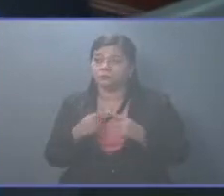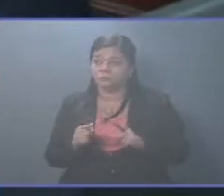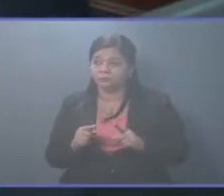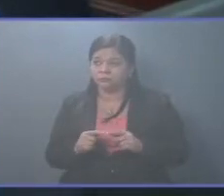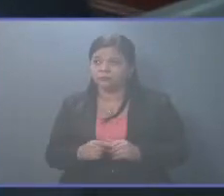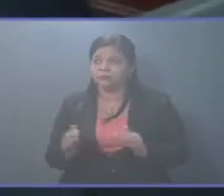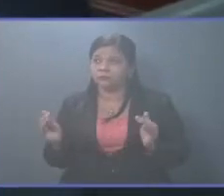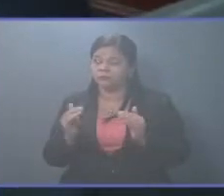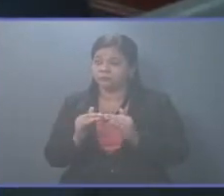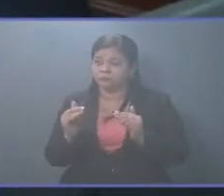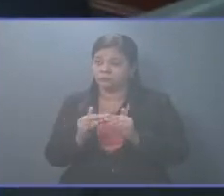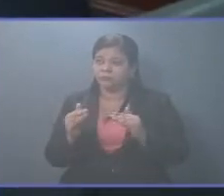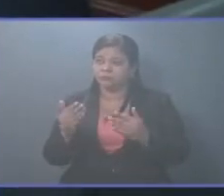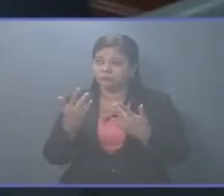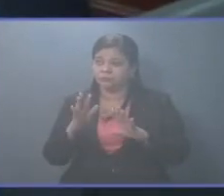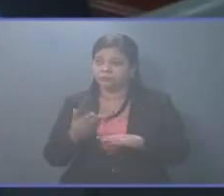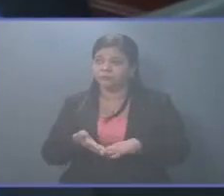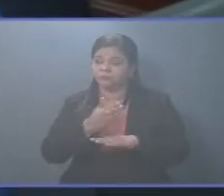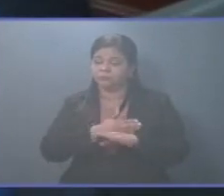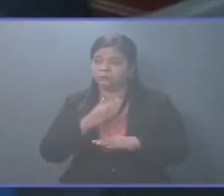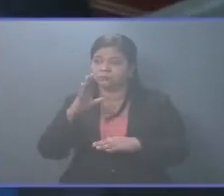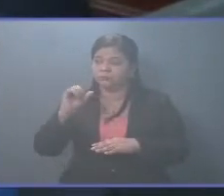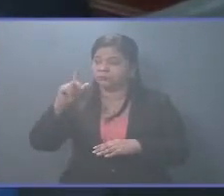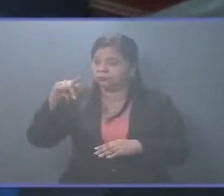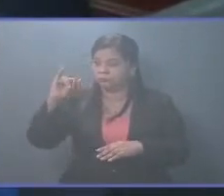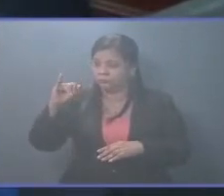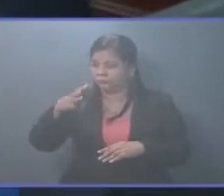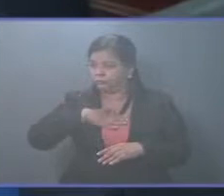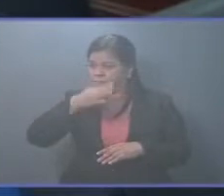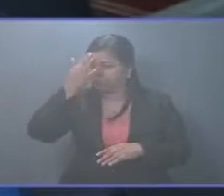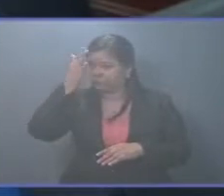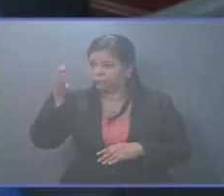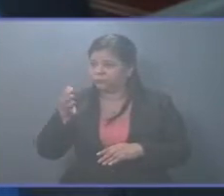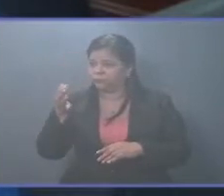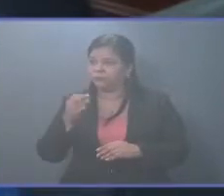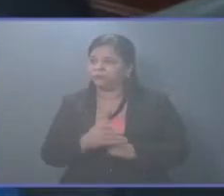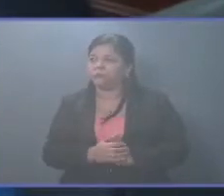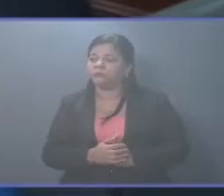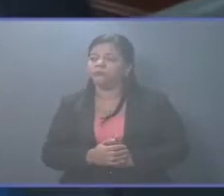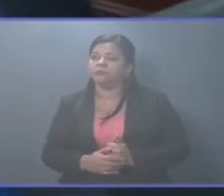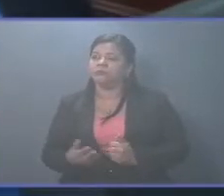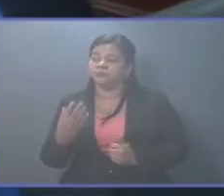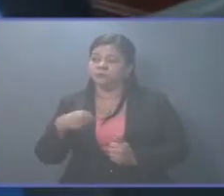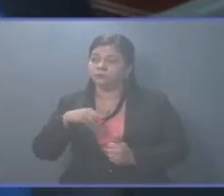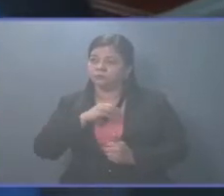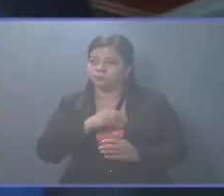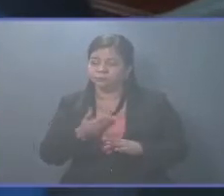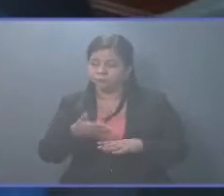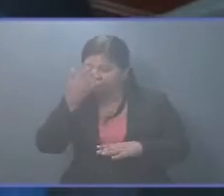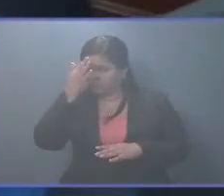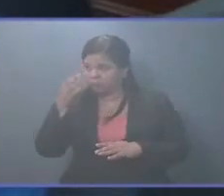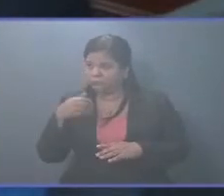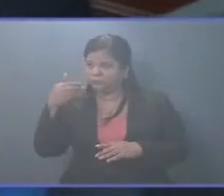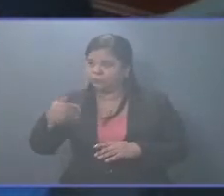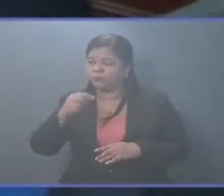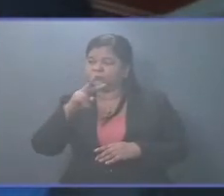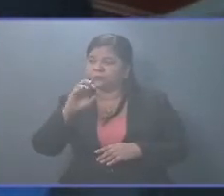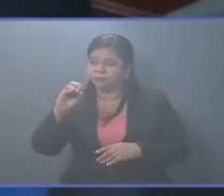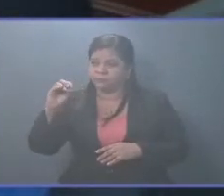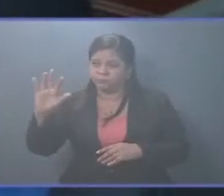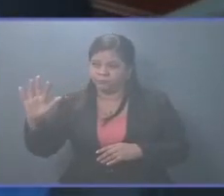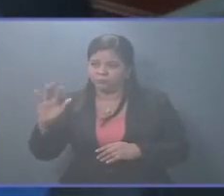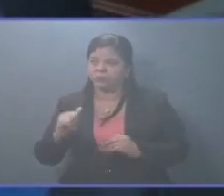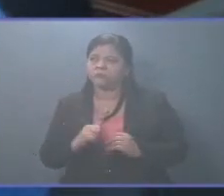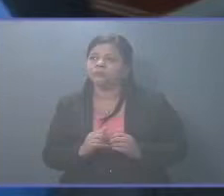también existía el CAPI, si mal no recuerdo, creo que el doctor me puede ayudar en ese aspecto, creo que fue por el 2005 quizás que